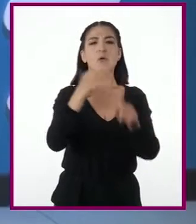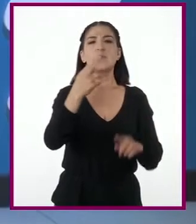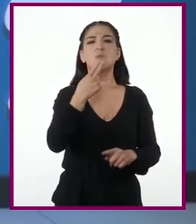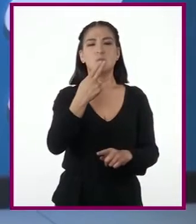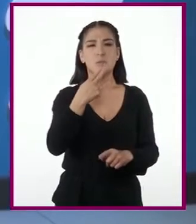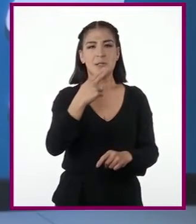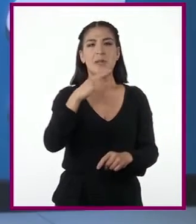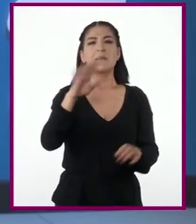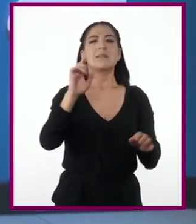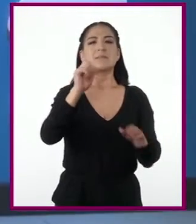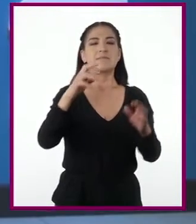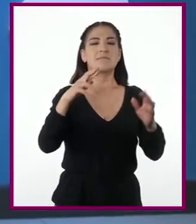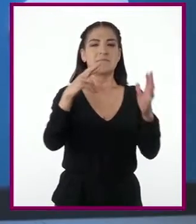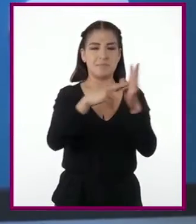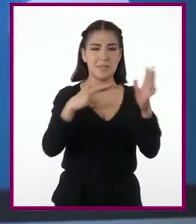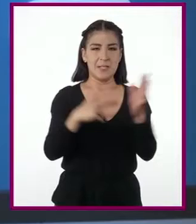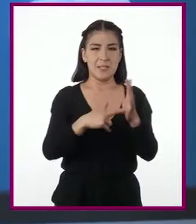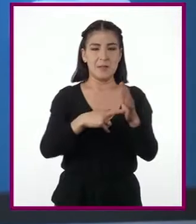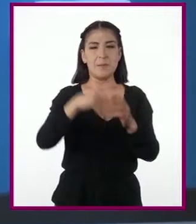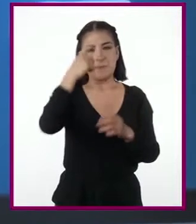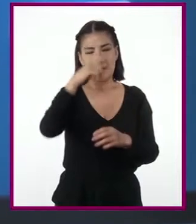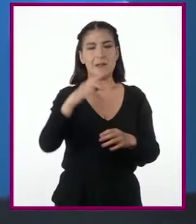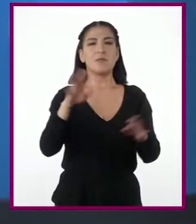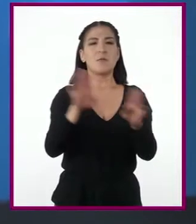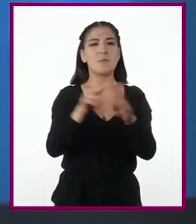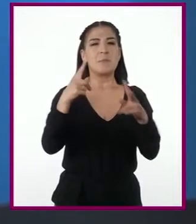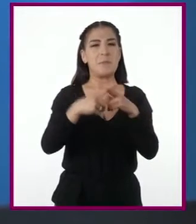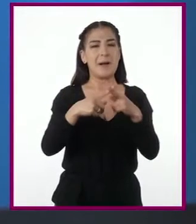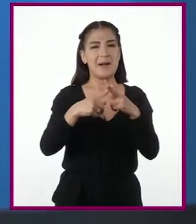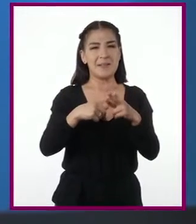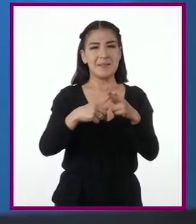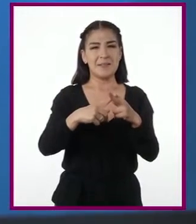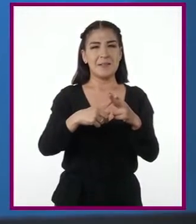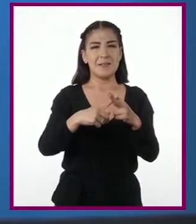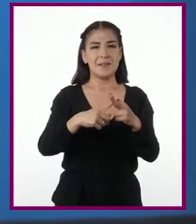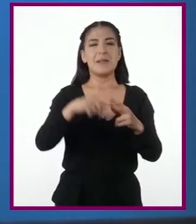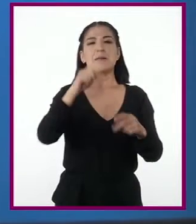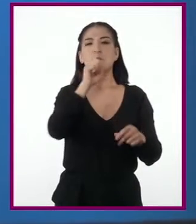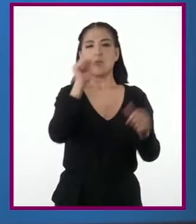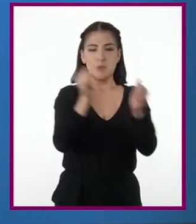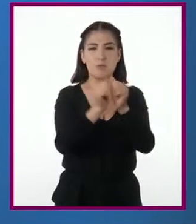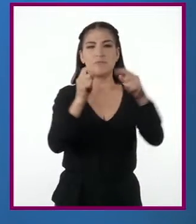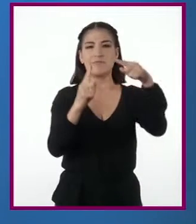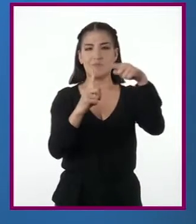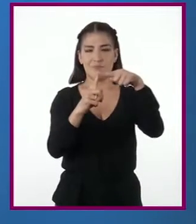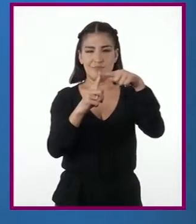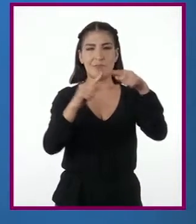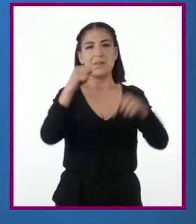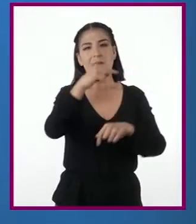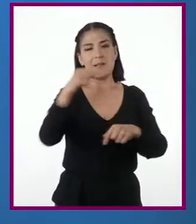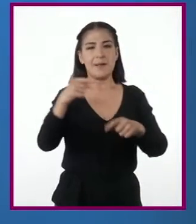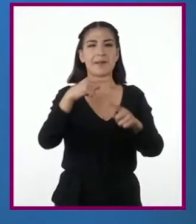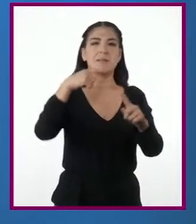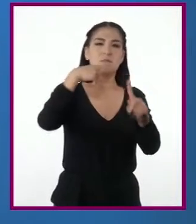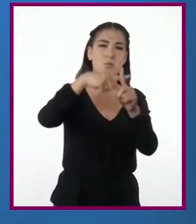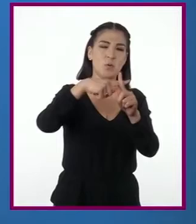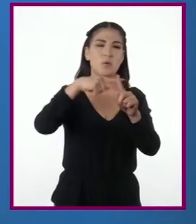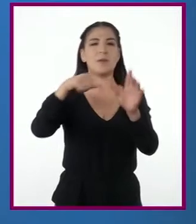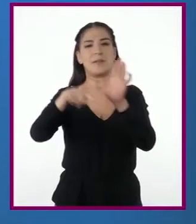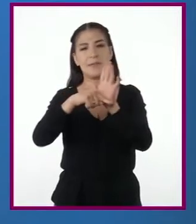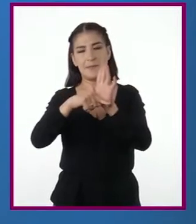las reglas de los signos para el cálculo escrito en la multiplicación y división de fracciones, positivas y